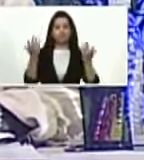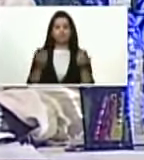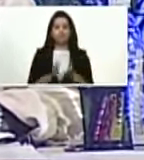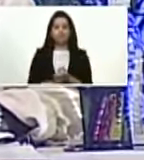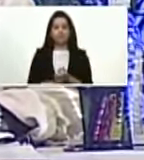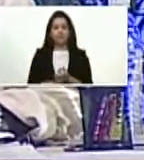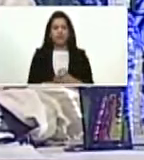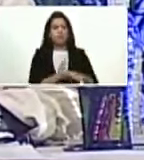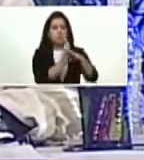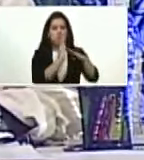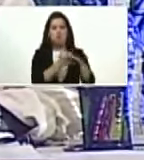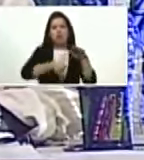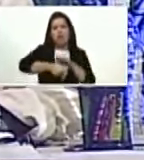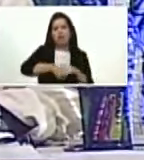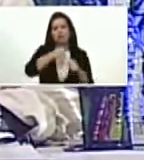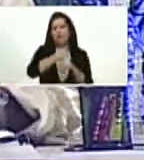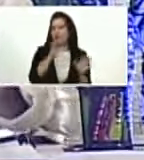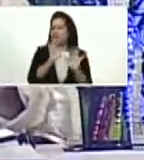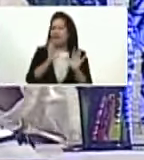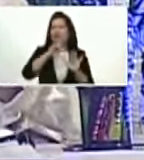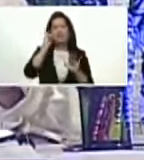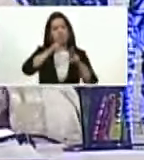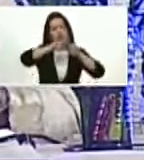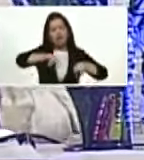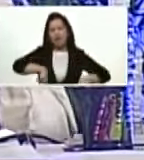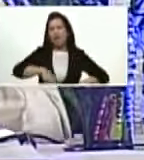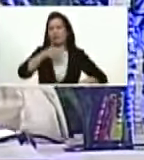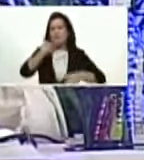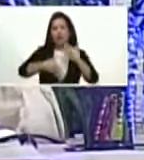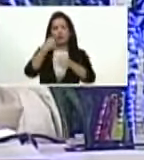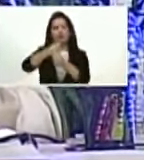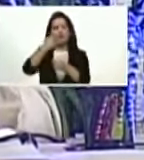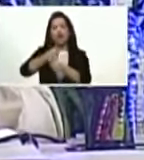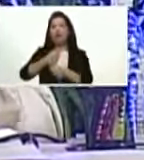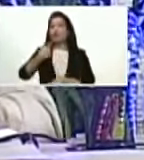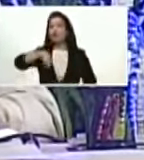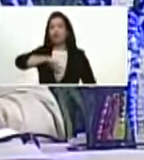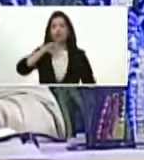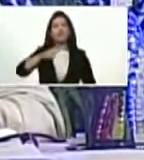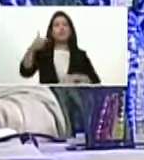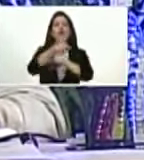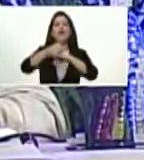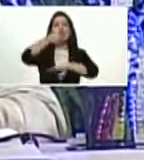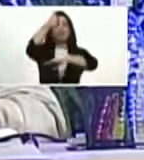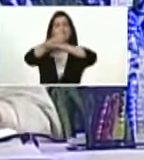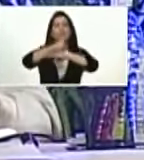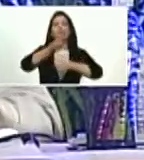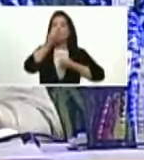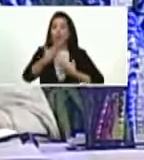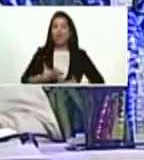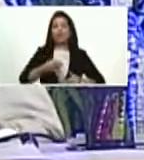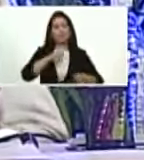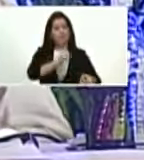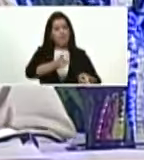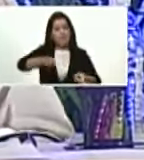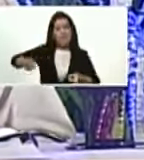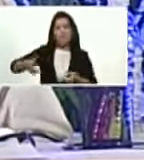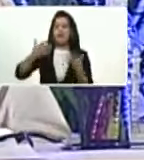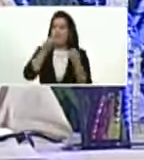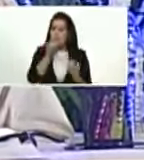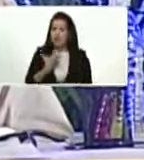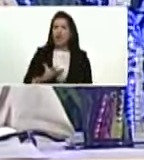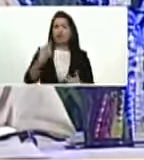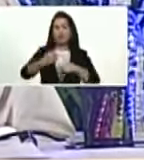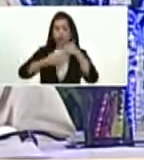falta dirección, direccionalidad, buena gerencia, no le tengamos miedo al concepto. Una gerencia